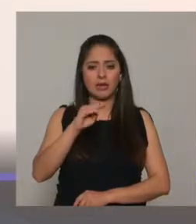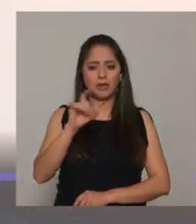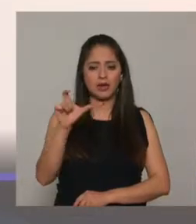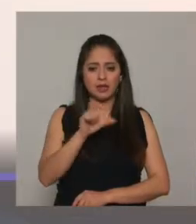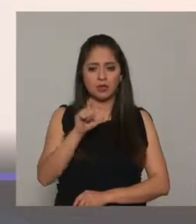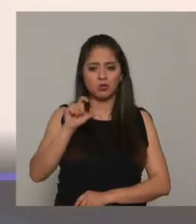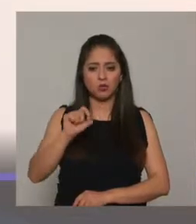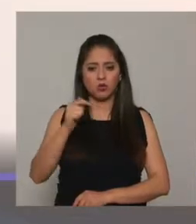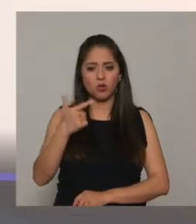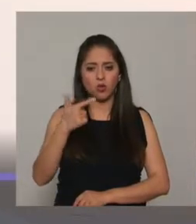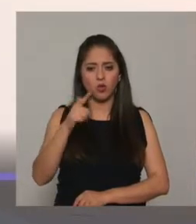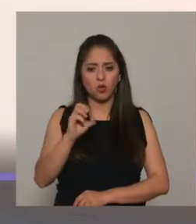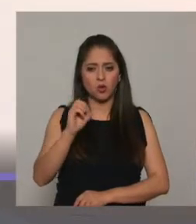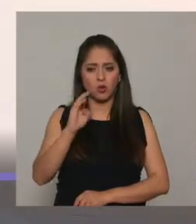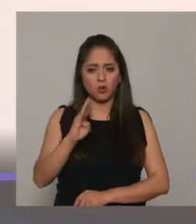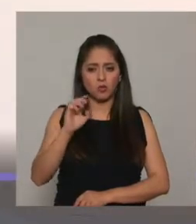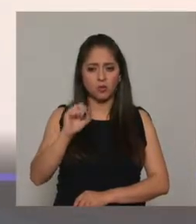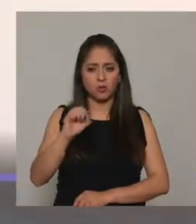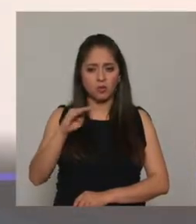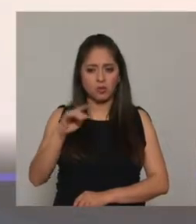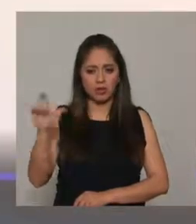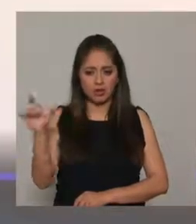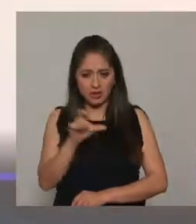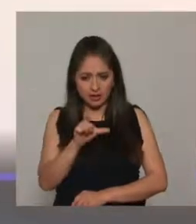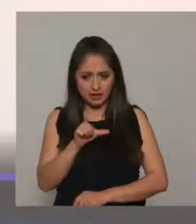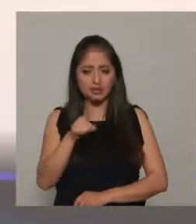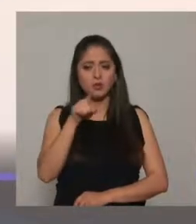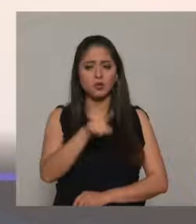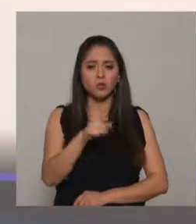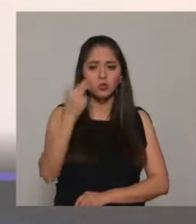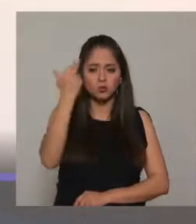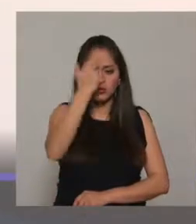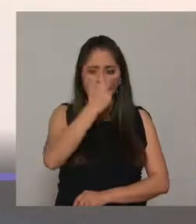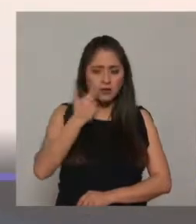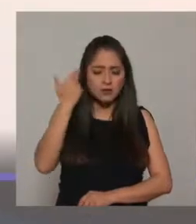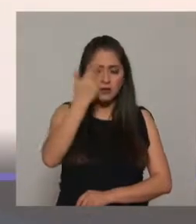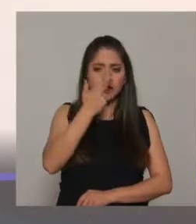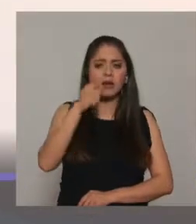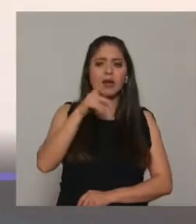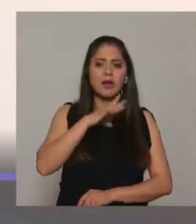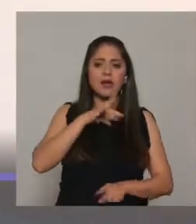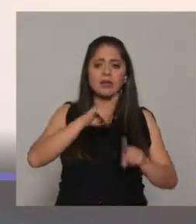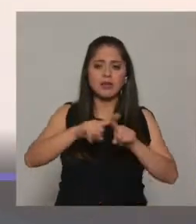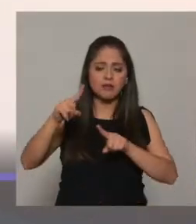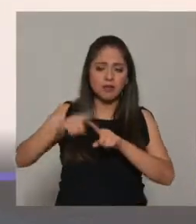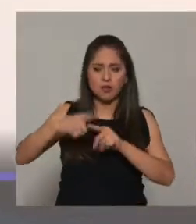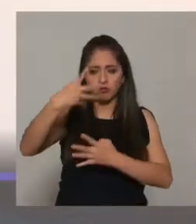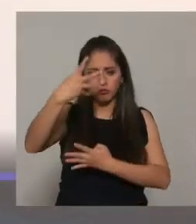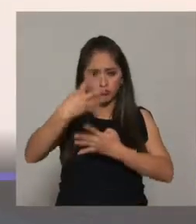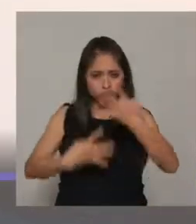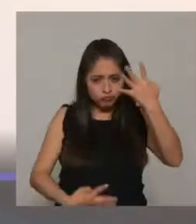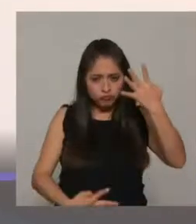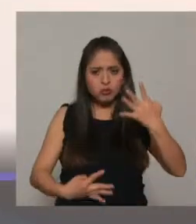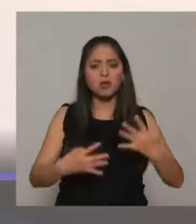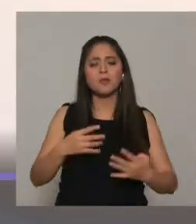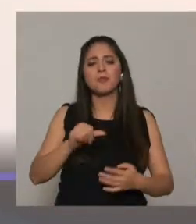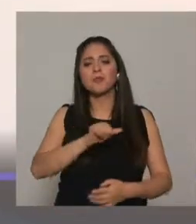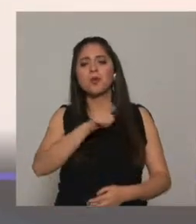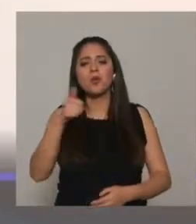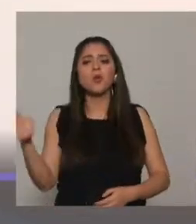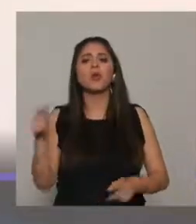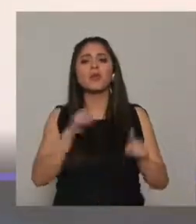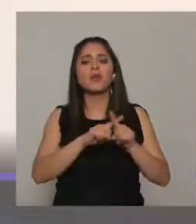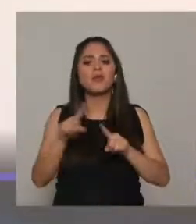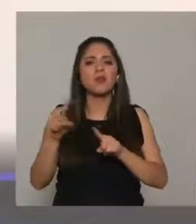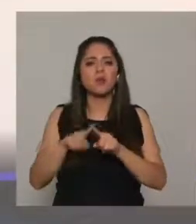www.consejeriajurídica.cdmx.gov.mx, aquí lo tiene en su pantalla, pues usted éntrele a revisar todos este catálogo que se necesita y todos los